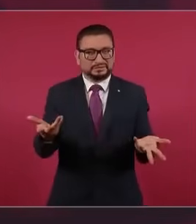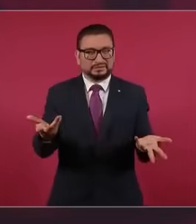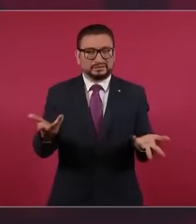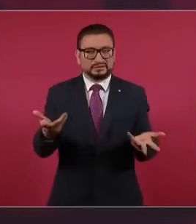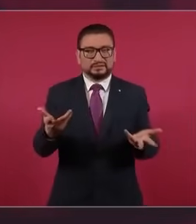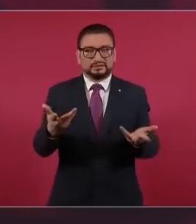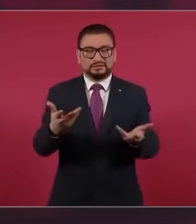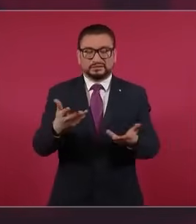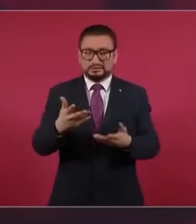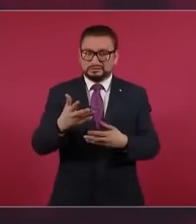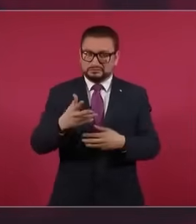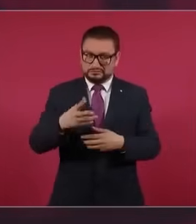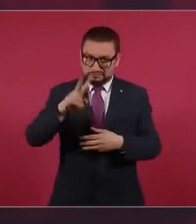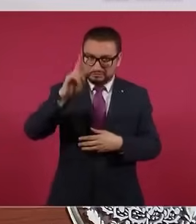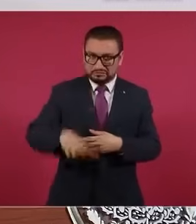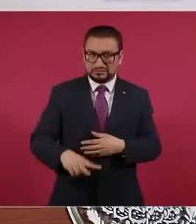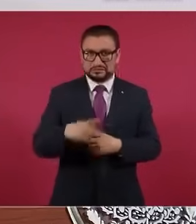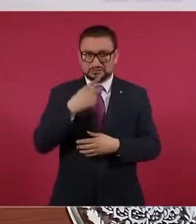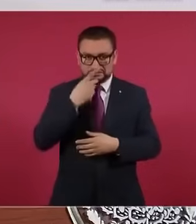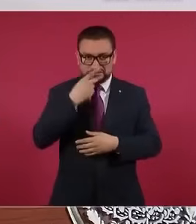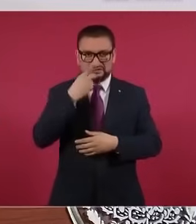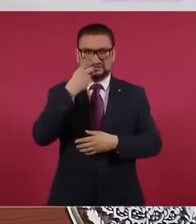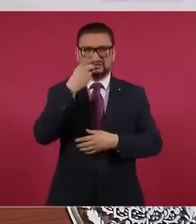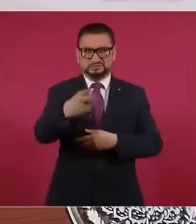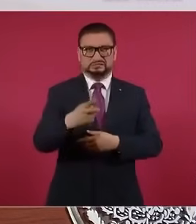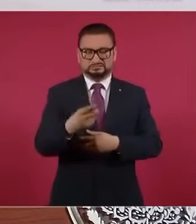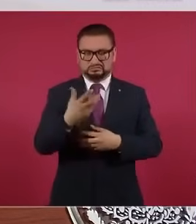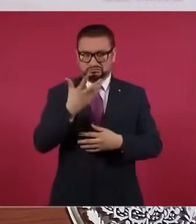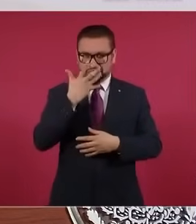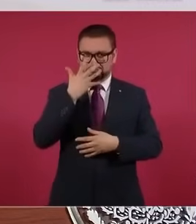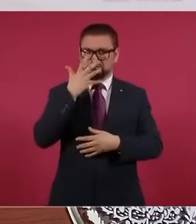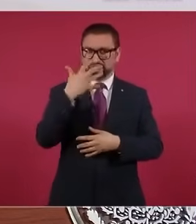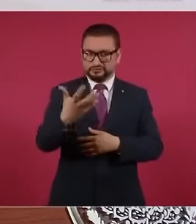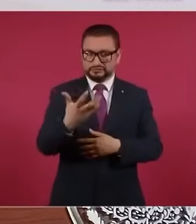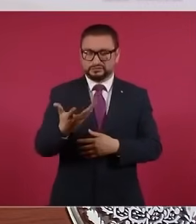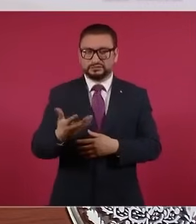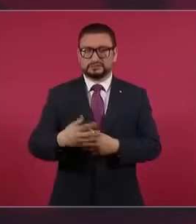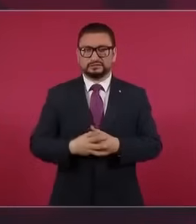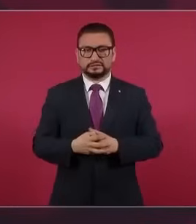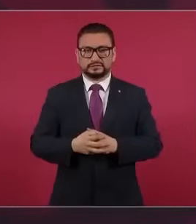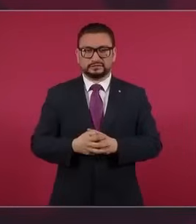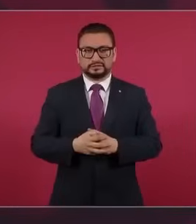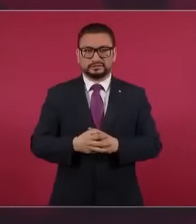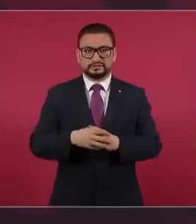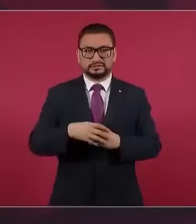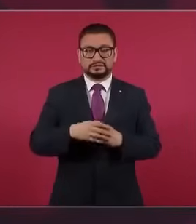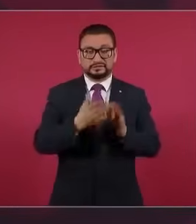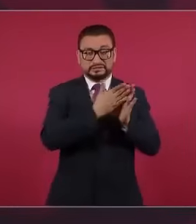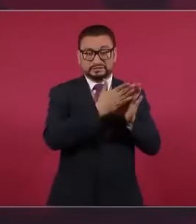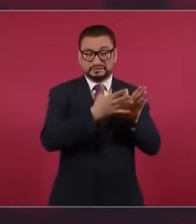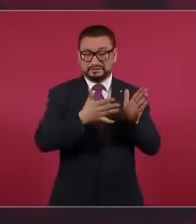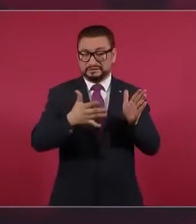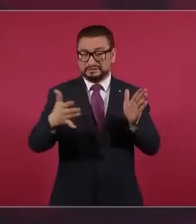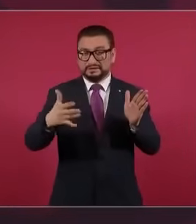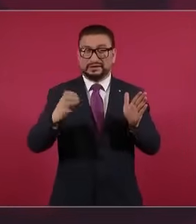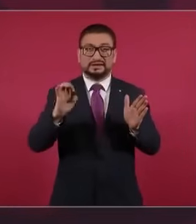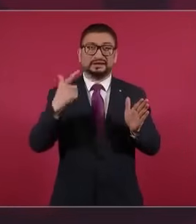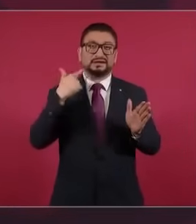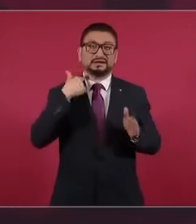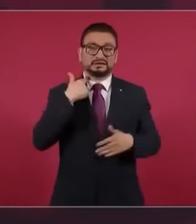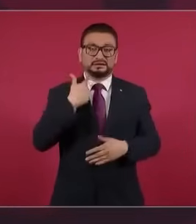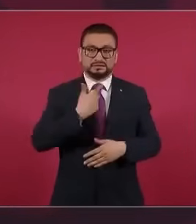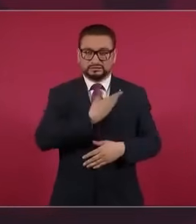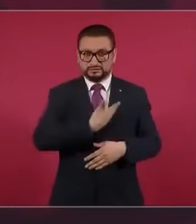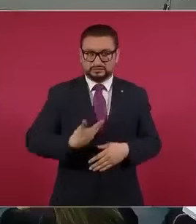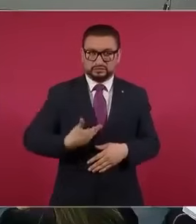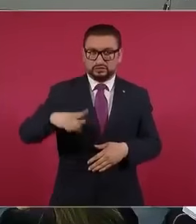Imagínense una afirmación de estas características. Que durante 36 años